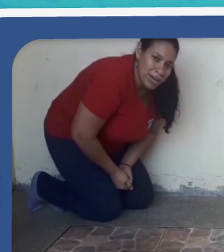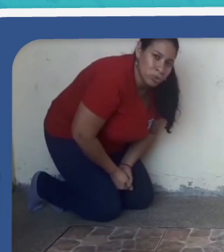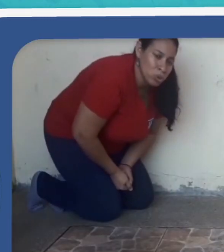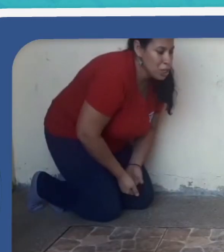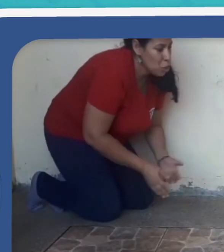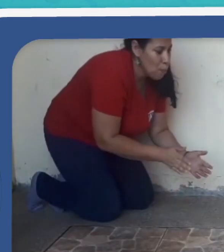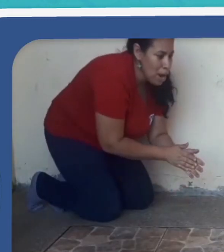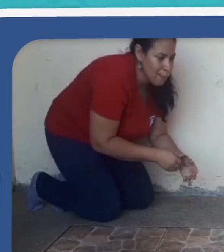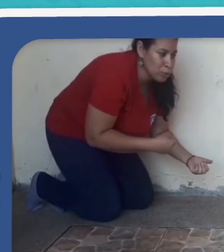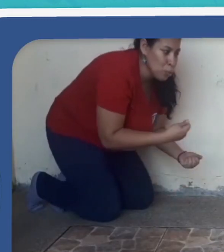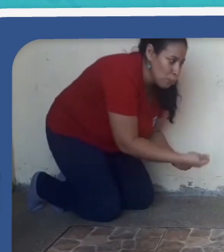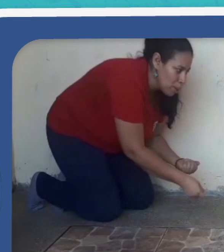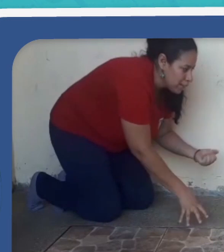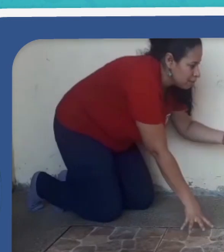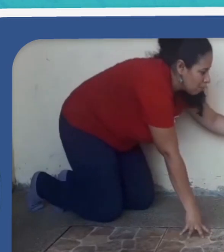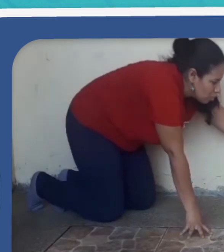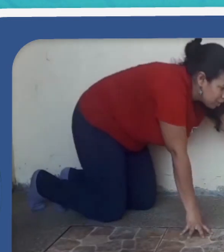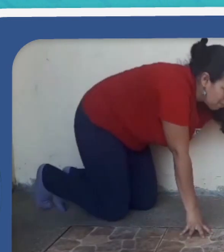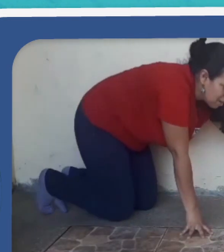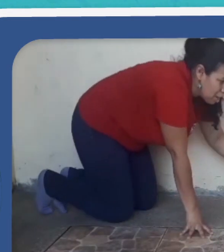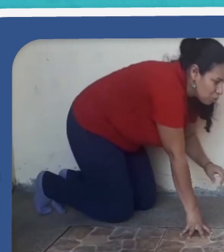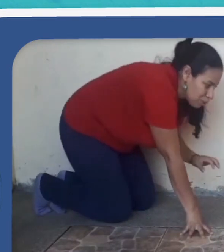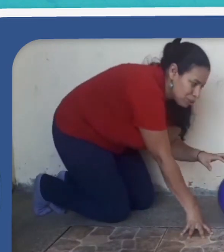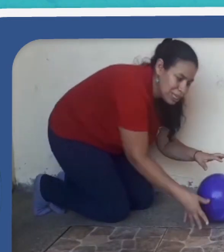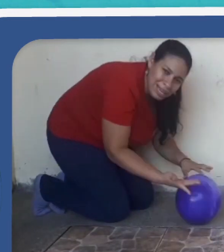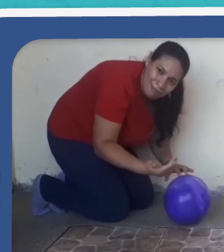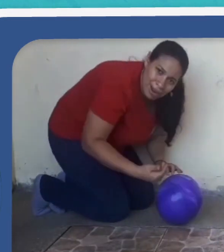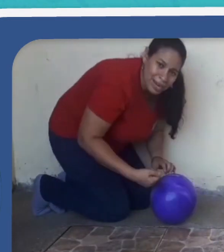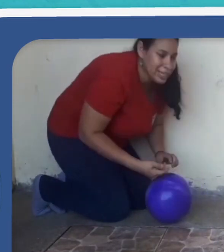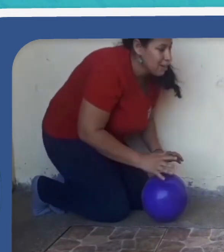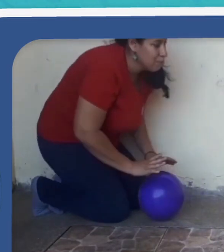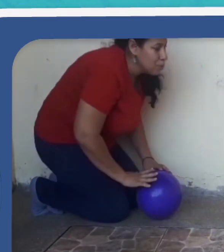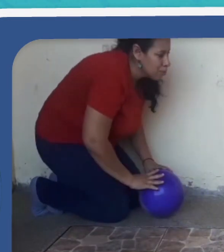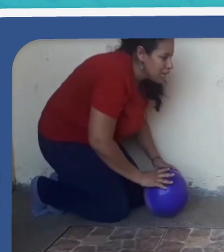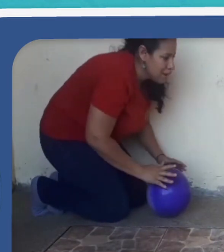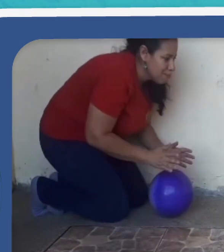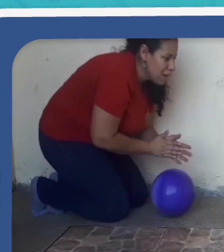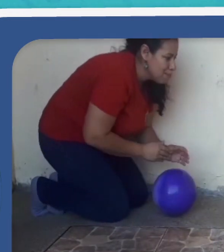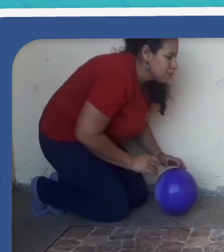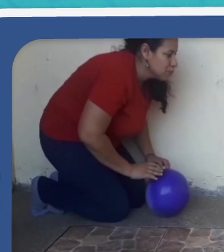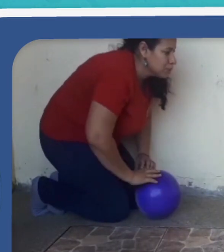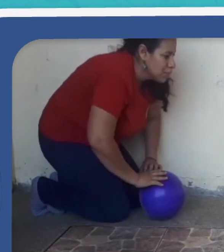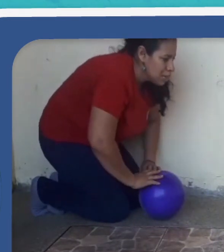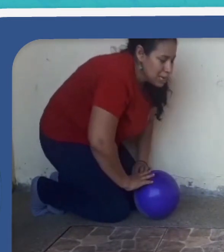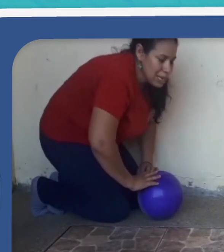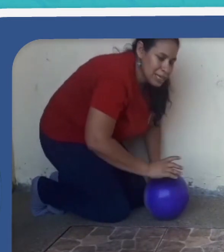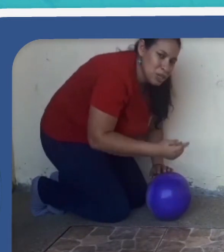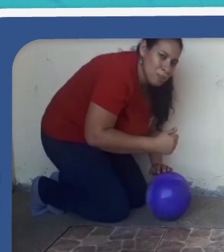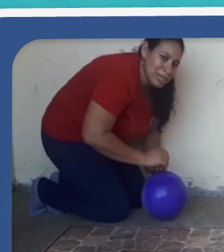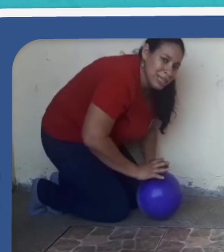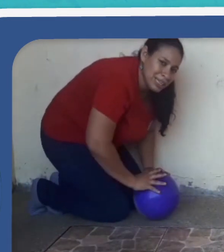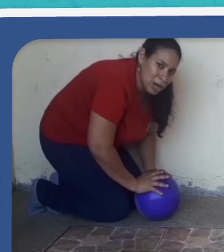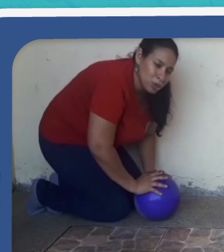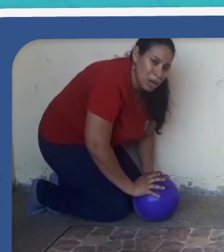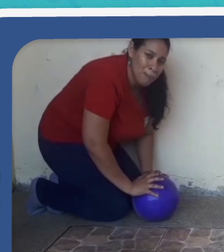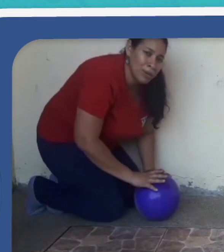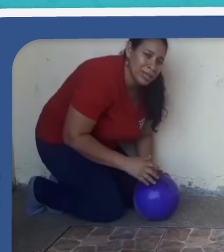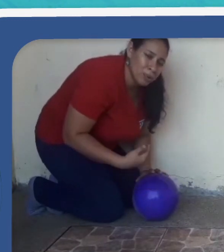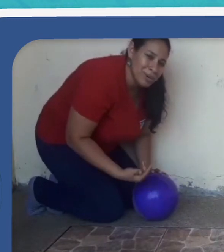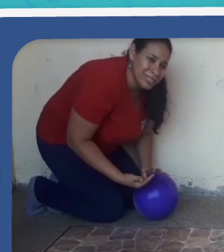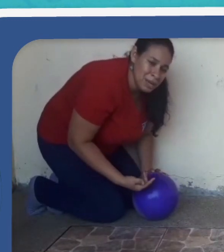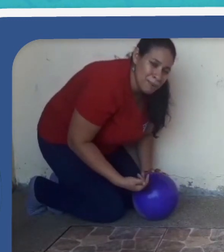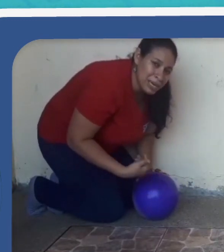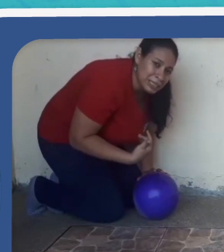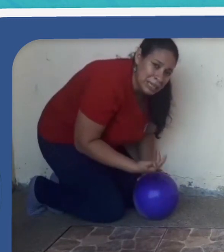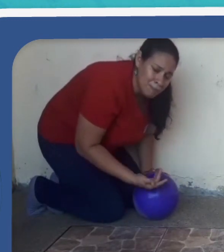siempre elogiar a su niño. Vamos, tú puedes. Vamos otra vez. La otra botella falta. Muy bien, vamos. Y el niño va a intentarlo otra vez